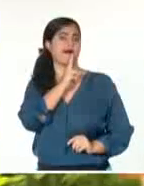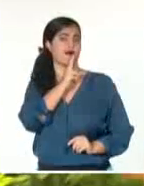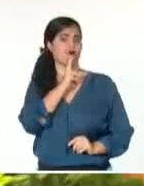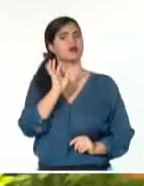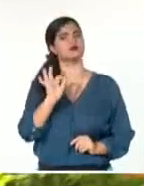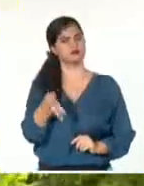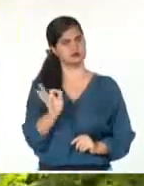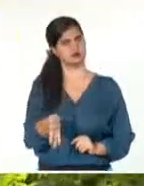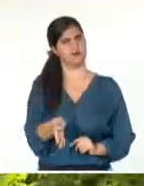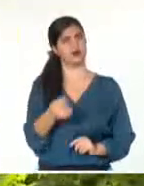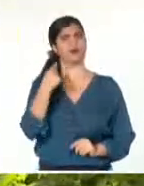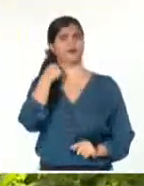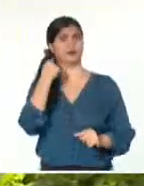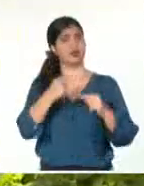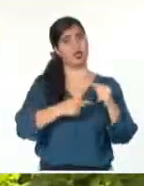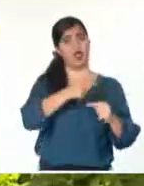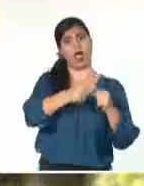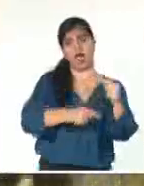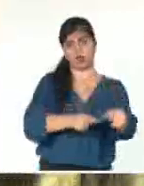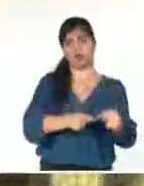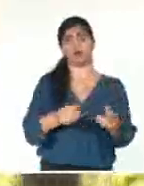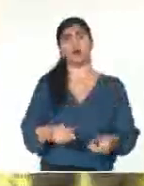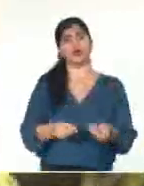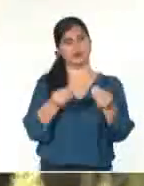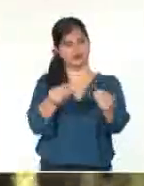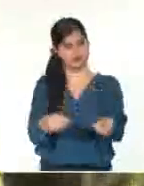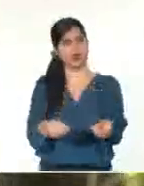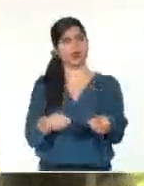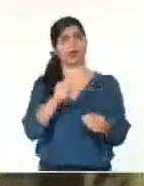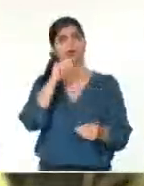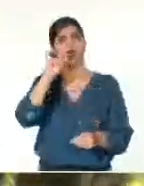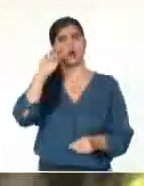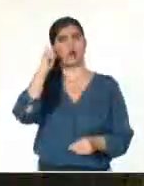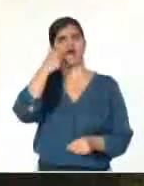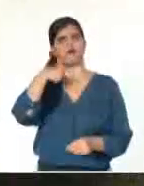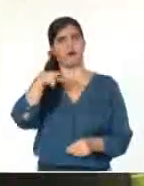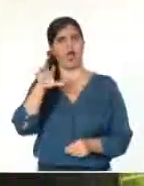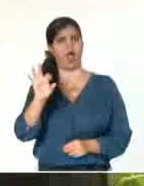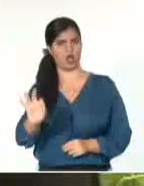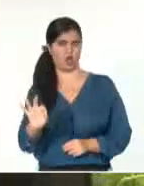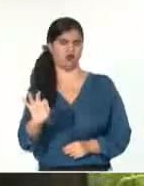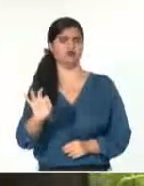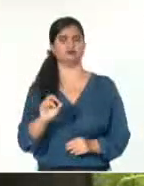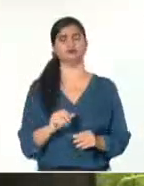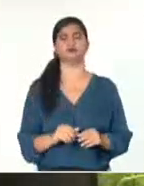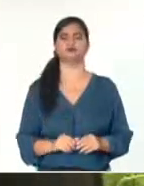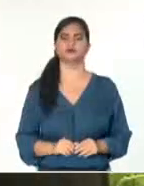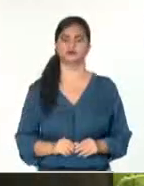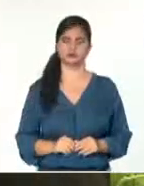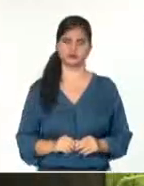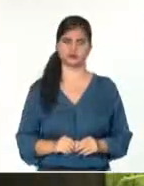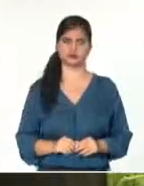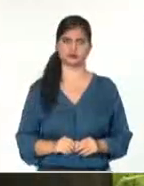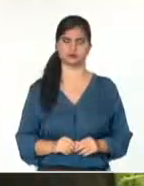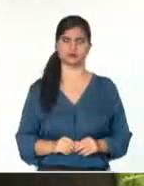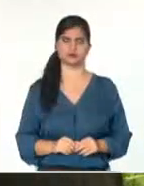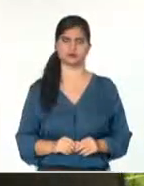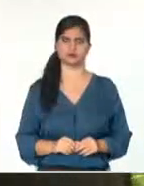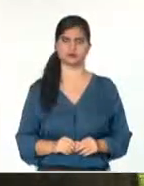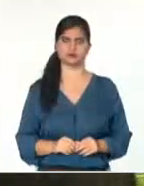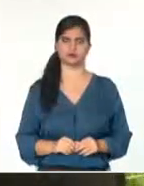año entregan hembras de búfalo para la reproducción. Hoy tienen 37 en desarrollo. Ellas entran